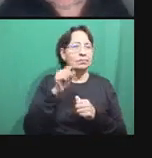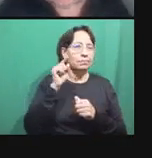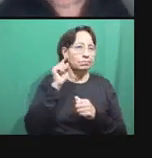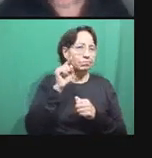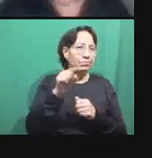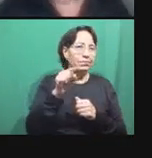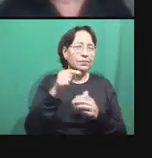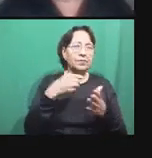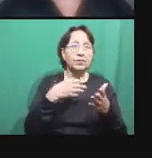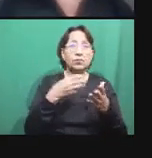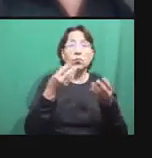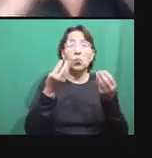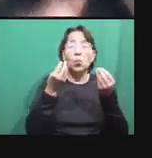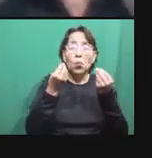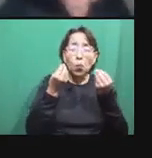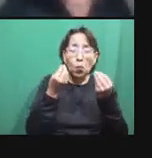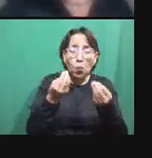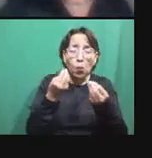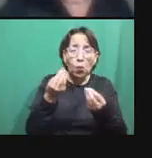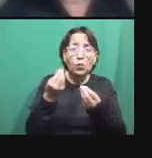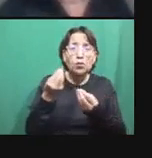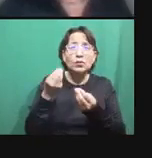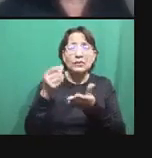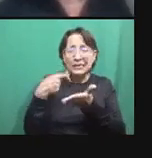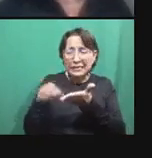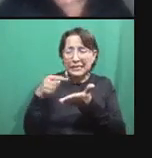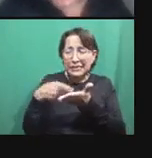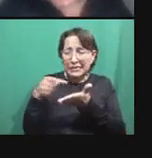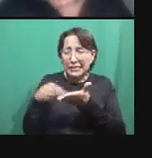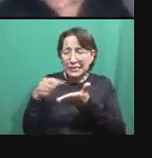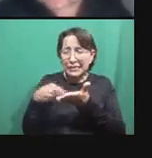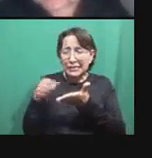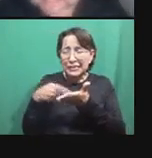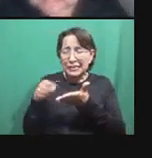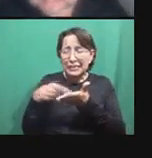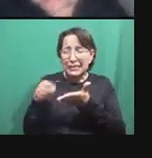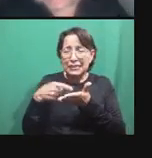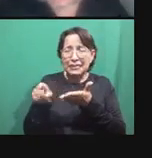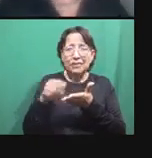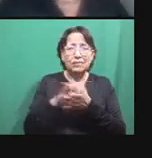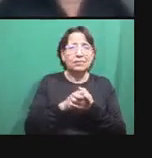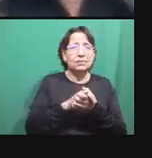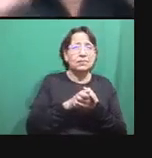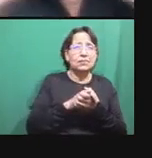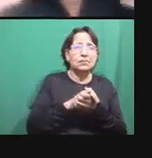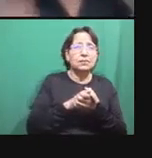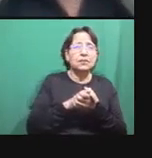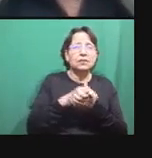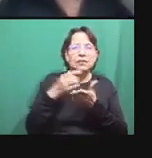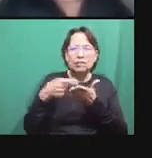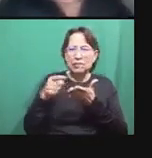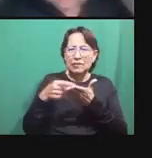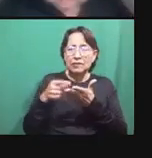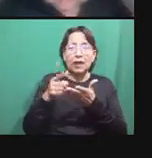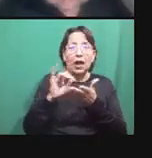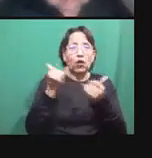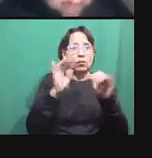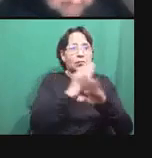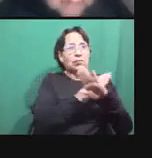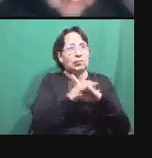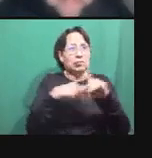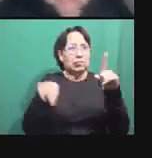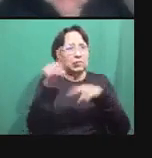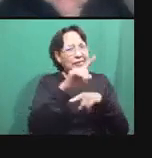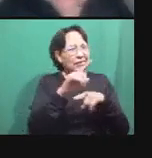un montón, con tal de que no quede lo que vayan a decir esas personas en las marchas. Aquí hay un concepto,